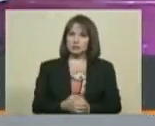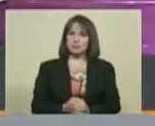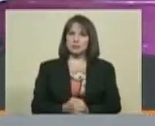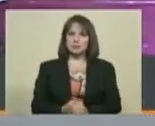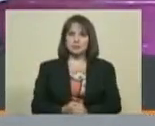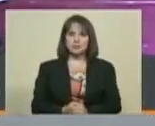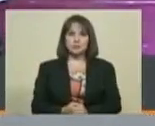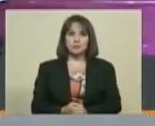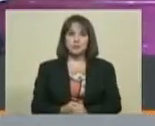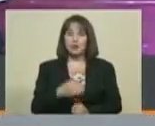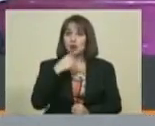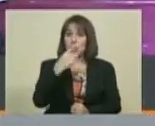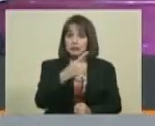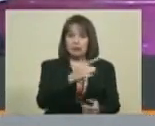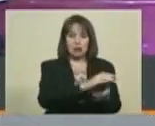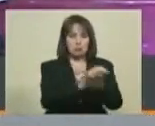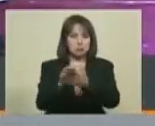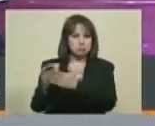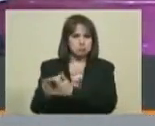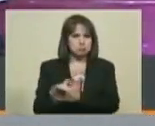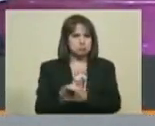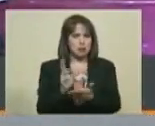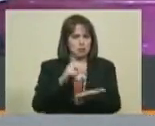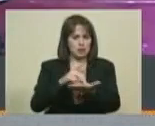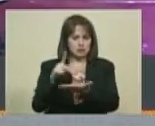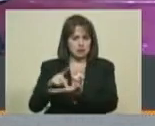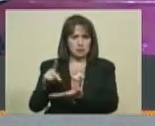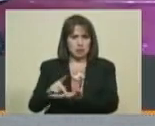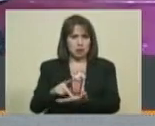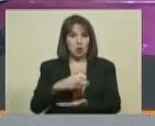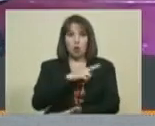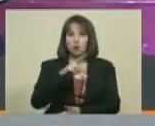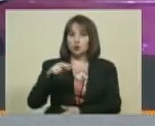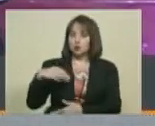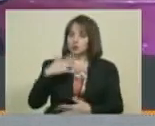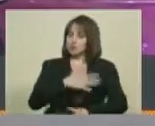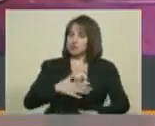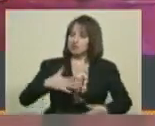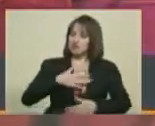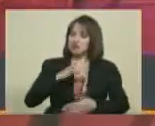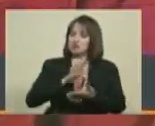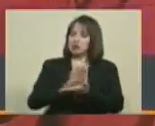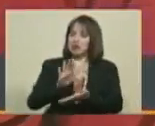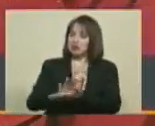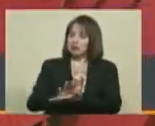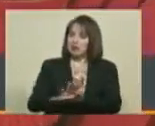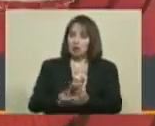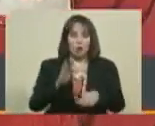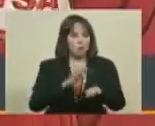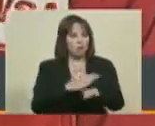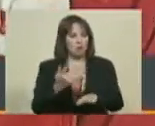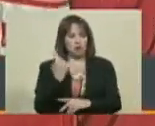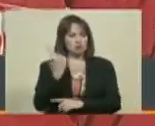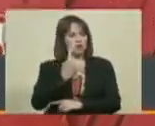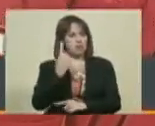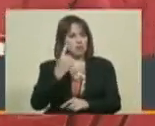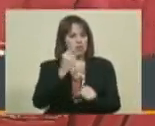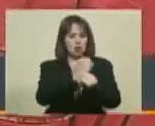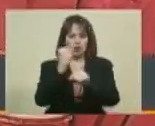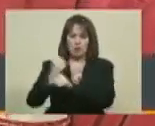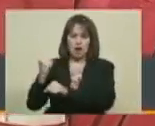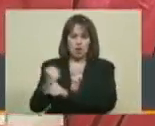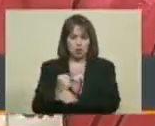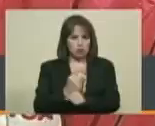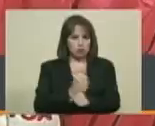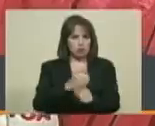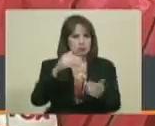compañeros, presidente, que estamos satisfechos y tranquilos, porque no solamente hoy la clase obrera ha